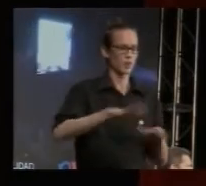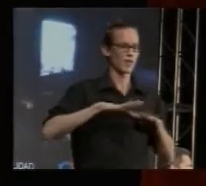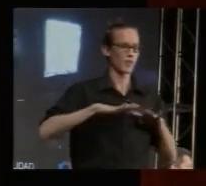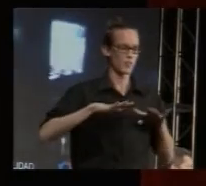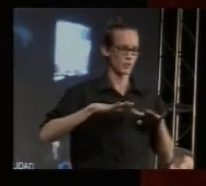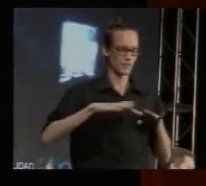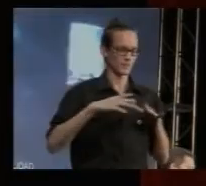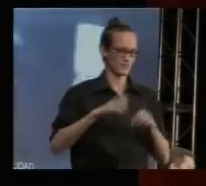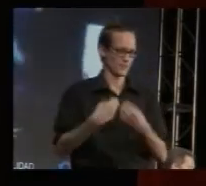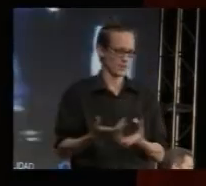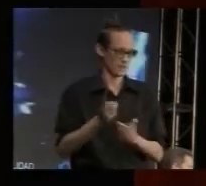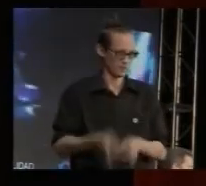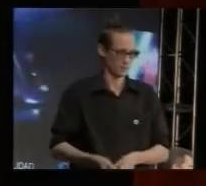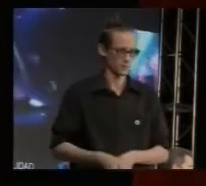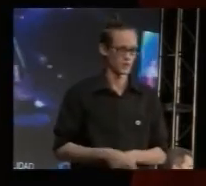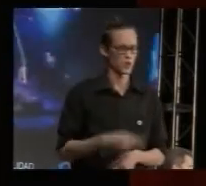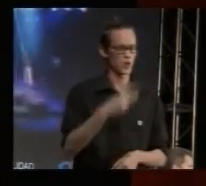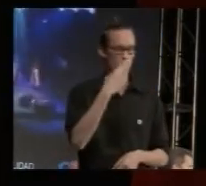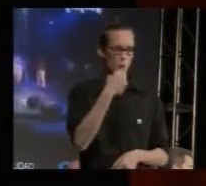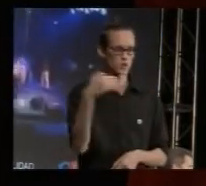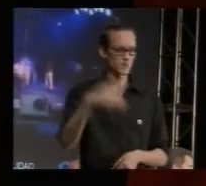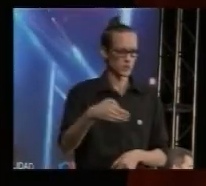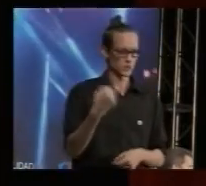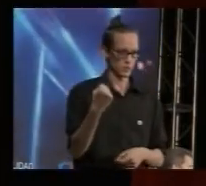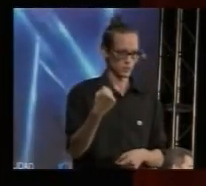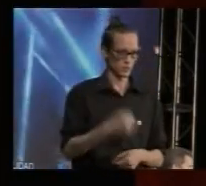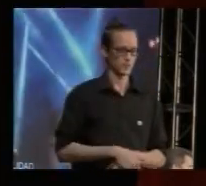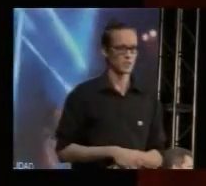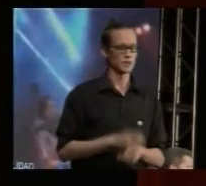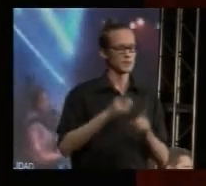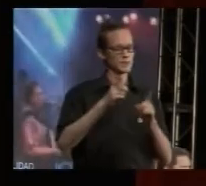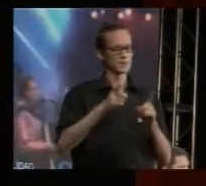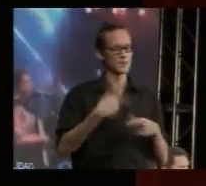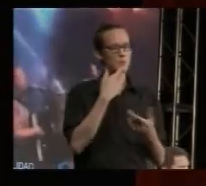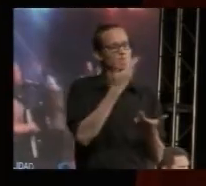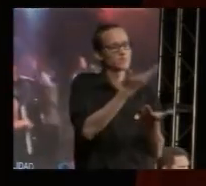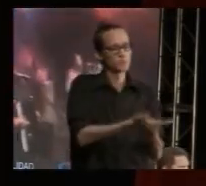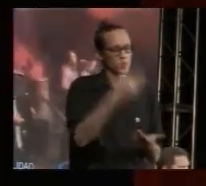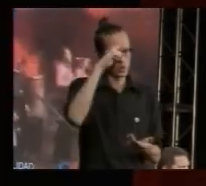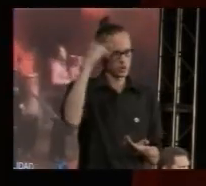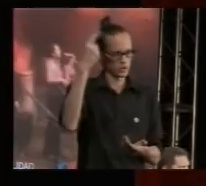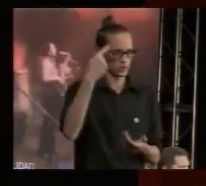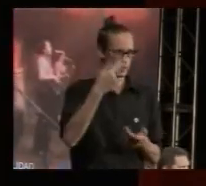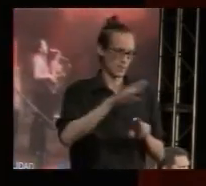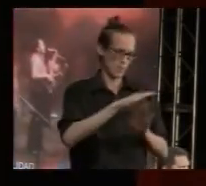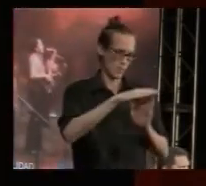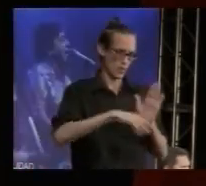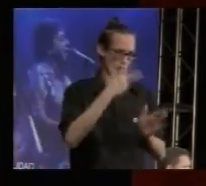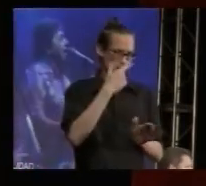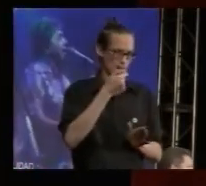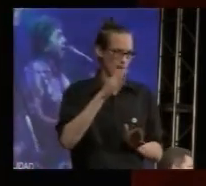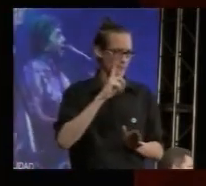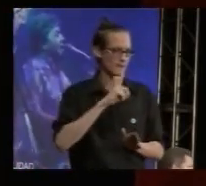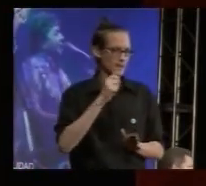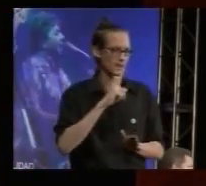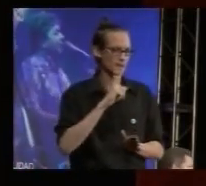una inversión de 11 millones de pesos. También hemos presentado a Nación para este programa Hábitat la transformación del barrio Puerto